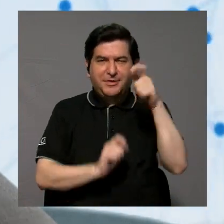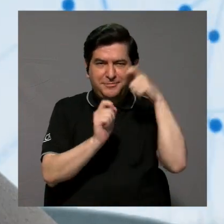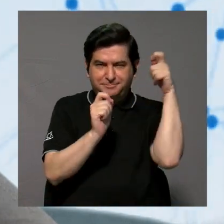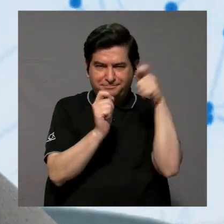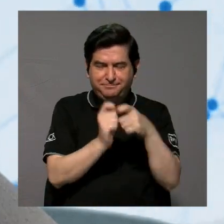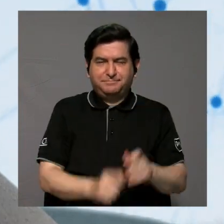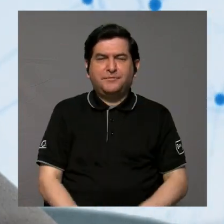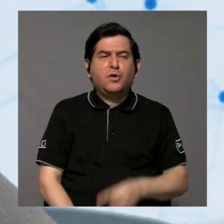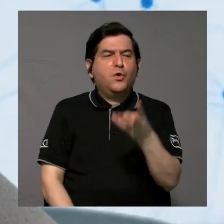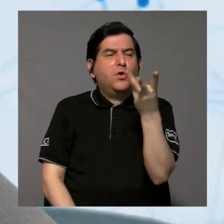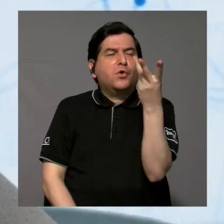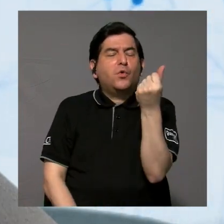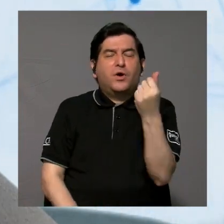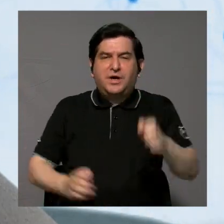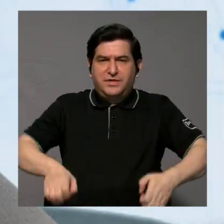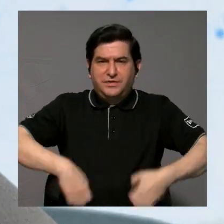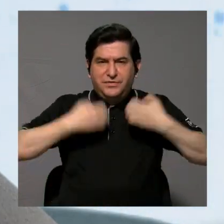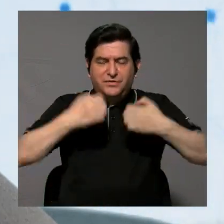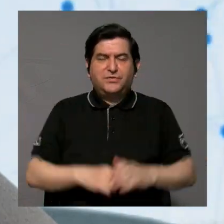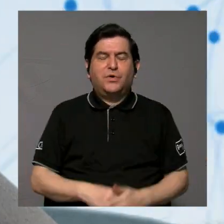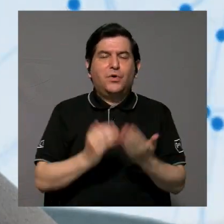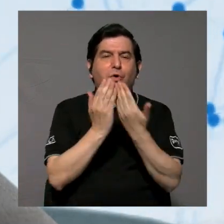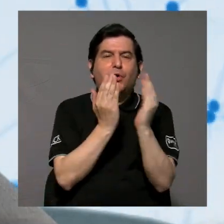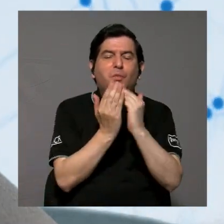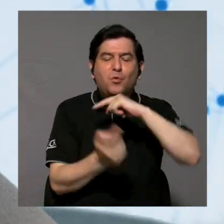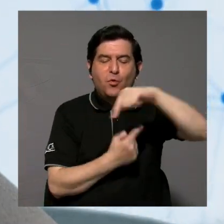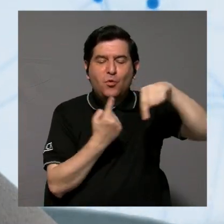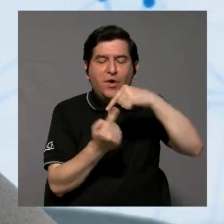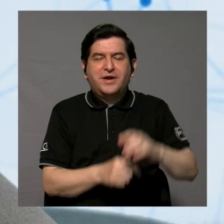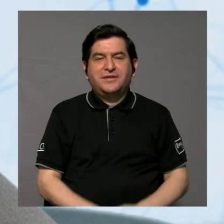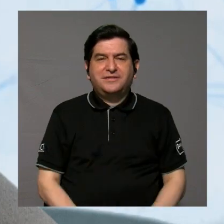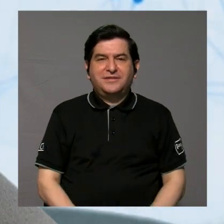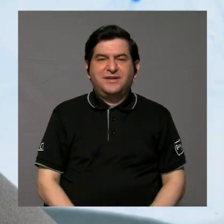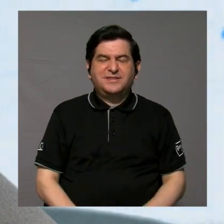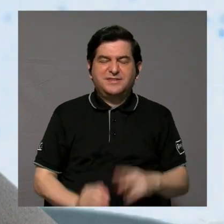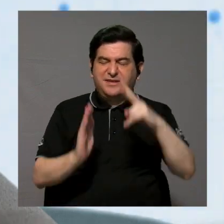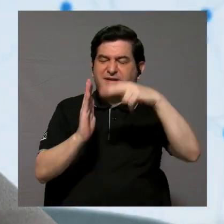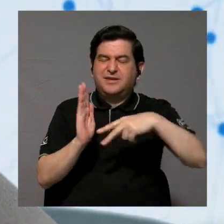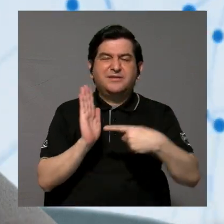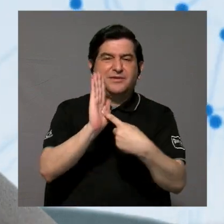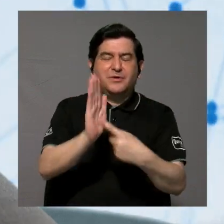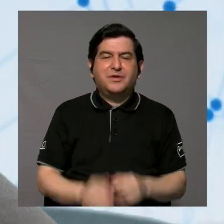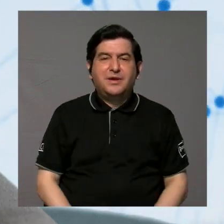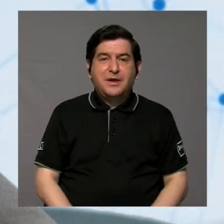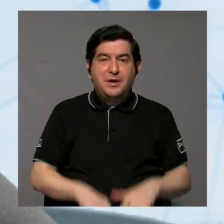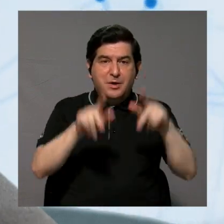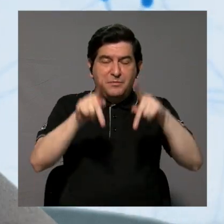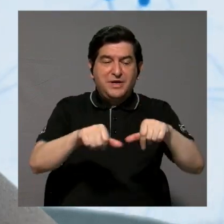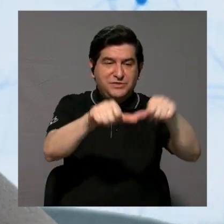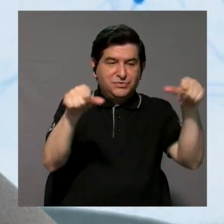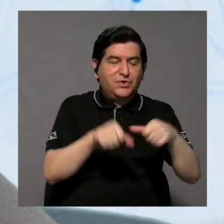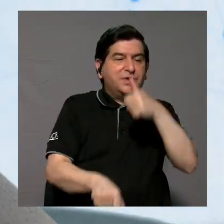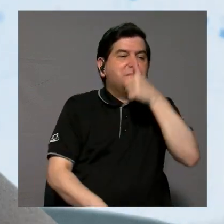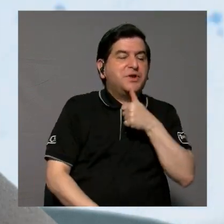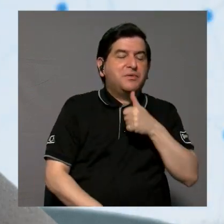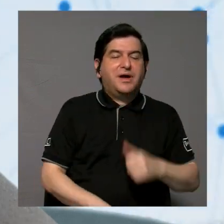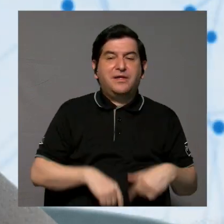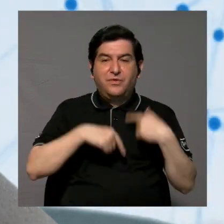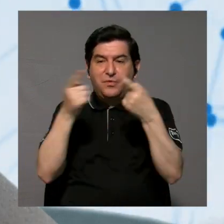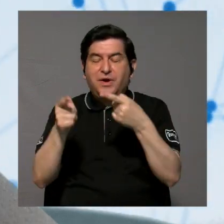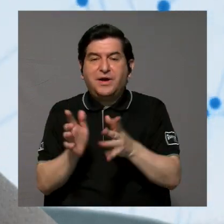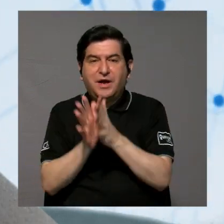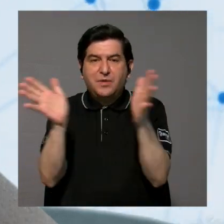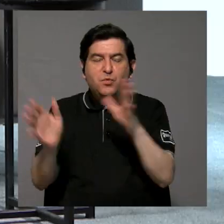qué tanto habían existido puertas giratorias, que es lo que en la literatura se conoce como el paso de personas del sector privado al sector público